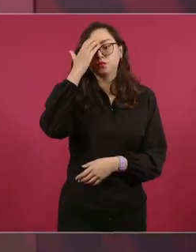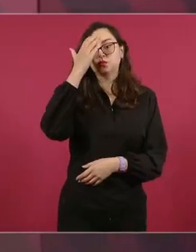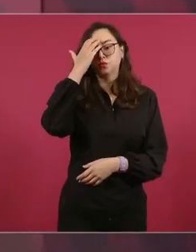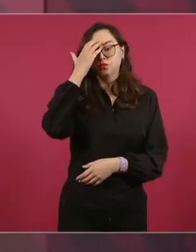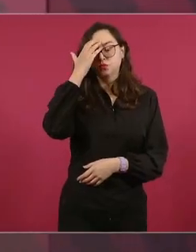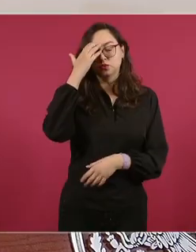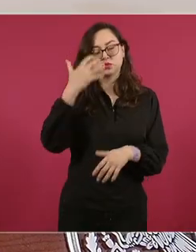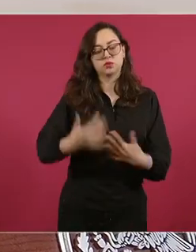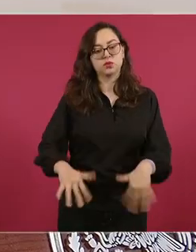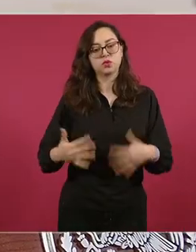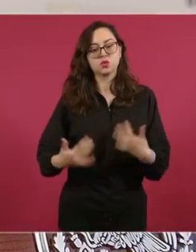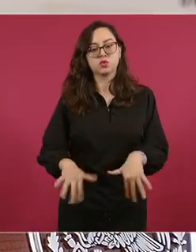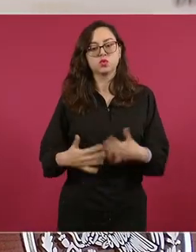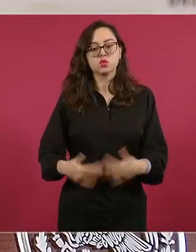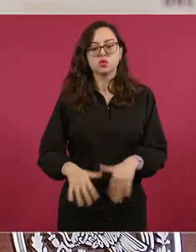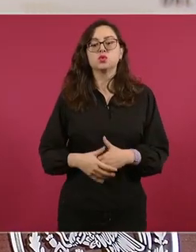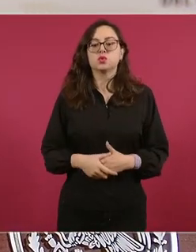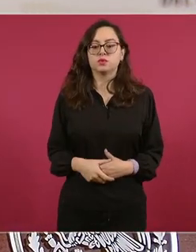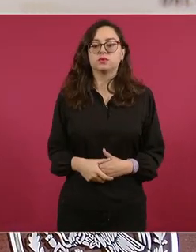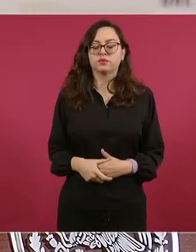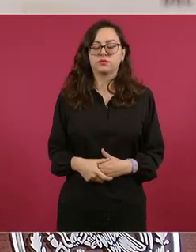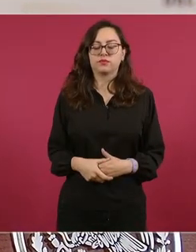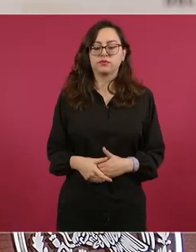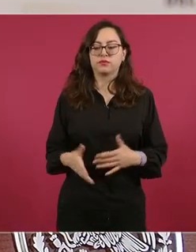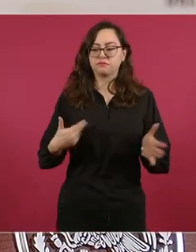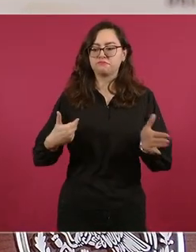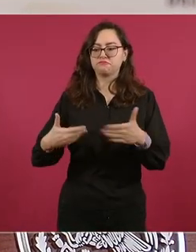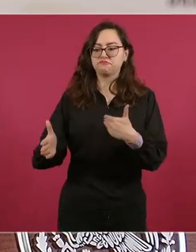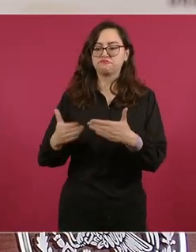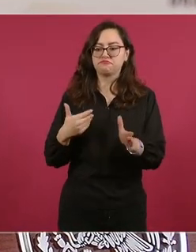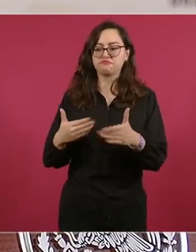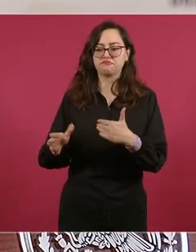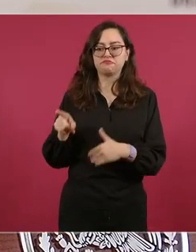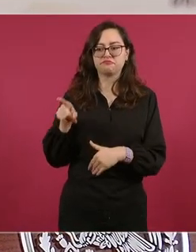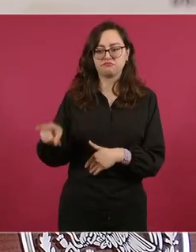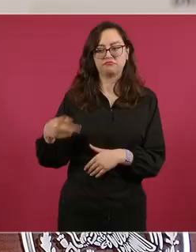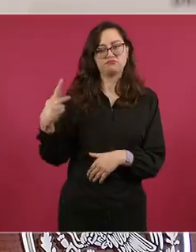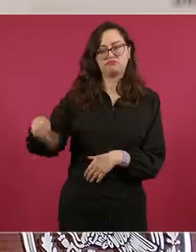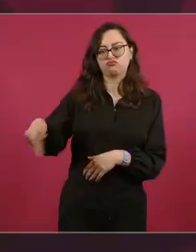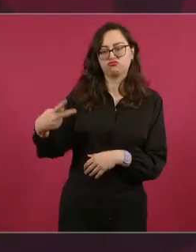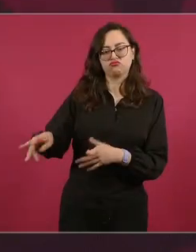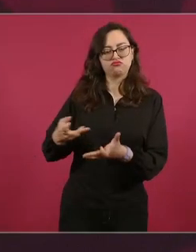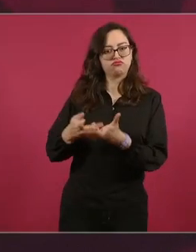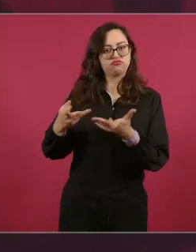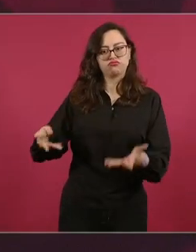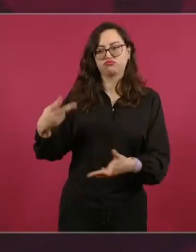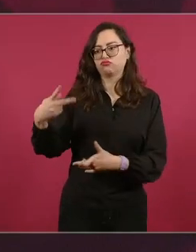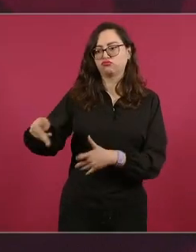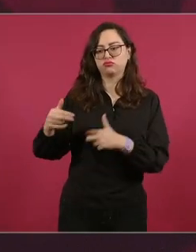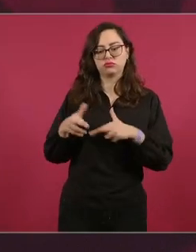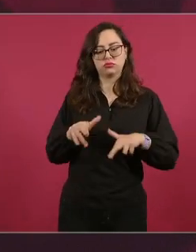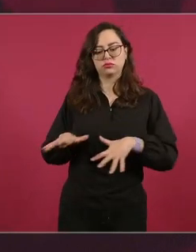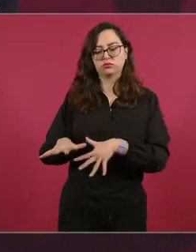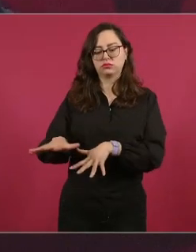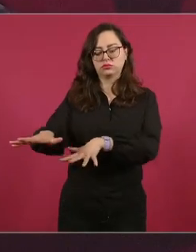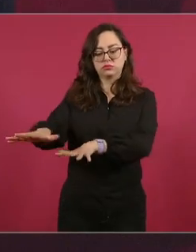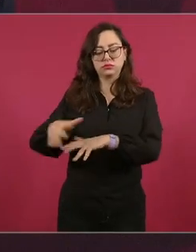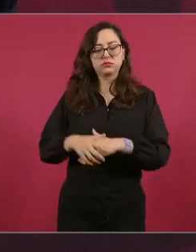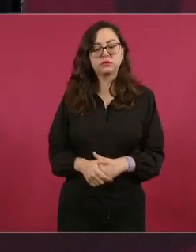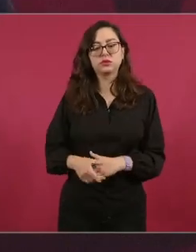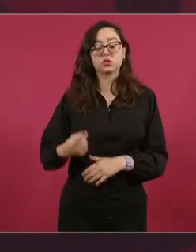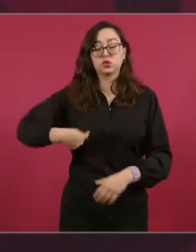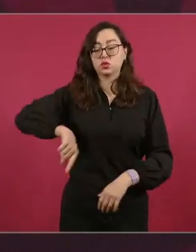la soberanía a Panamá. Entonces, es un pueblo hermano, no podemos nosotros